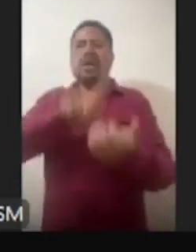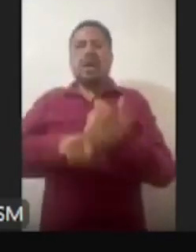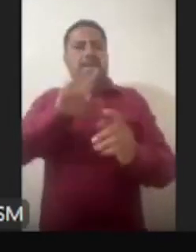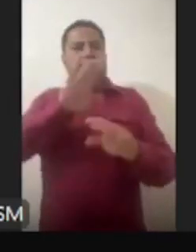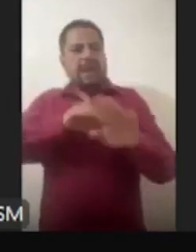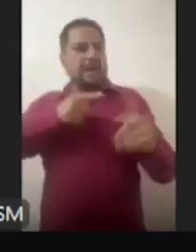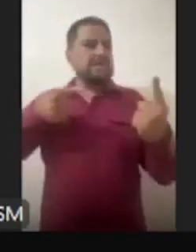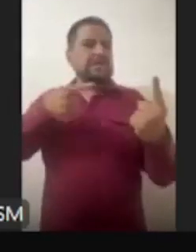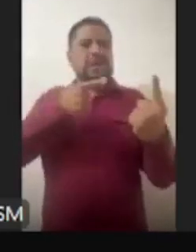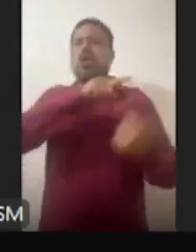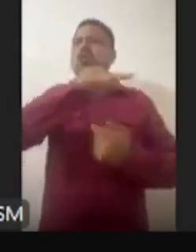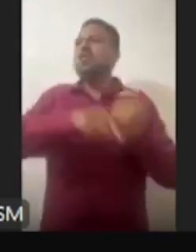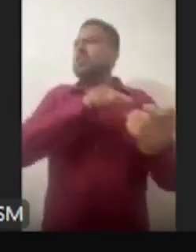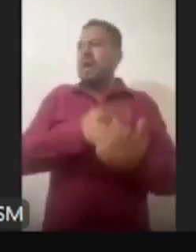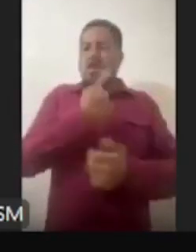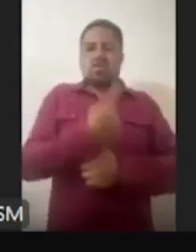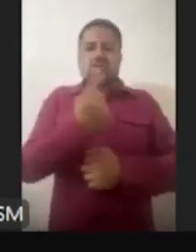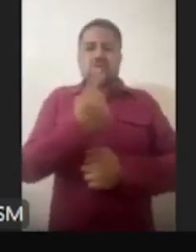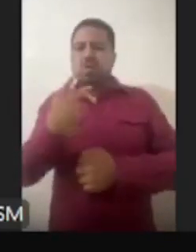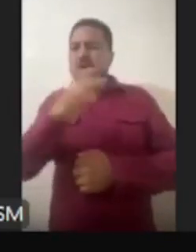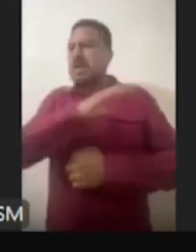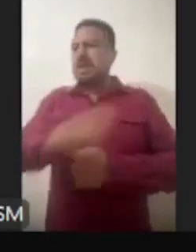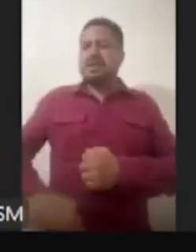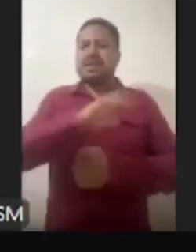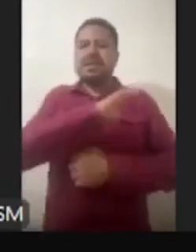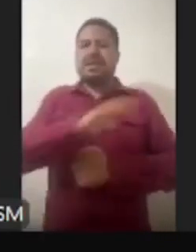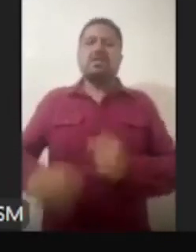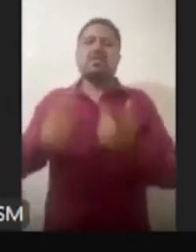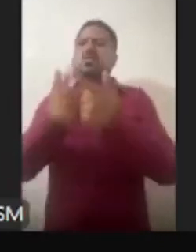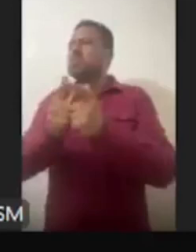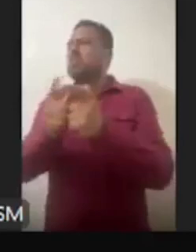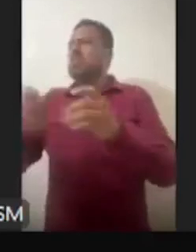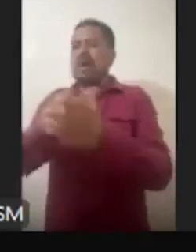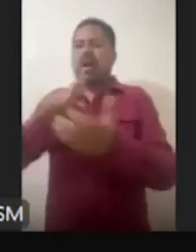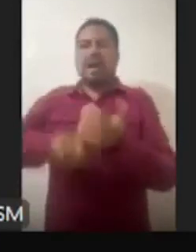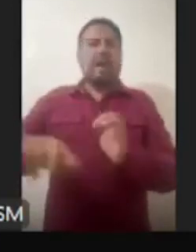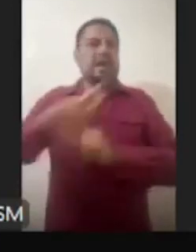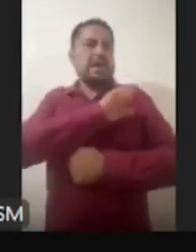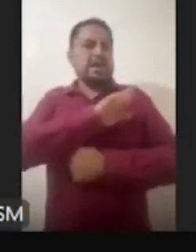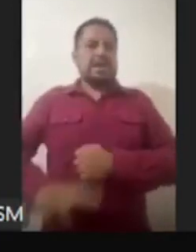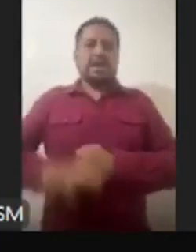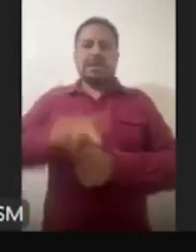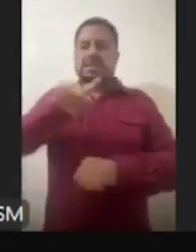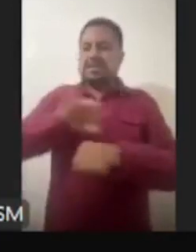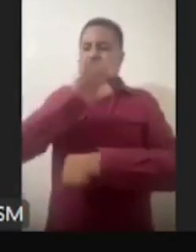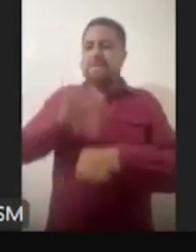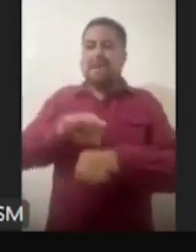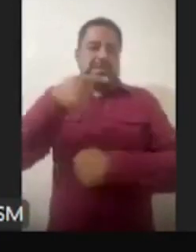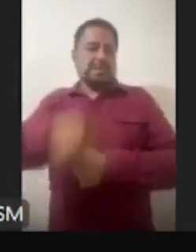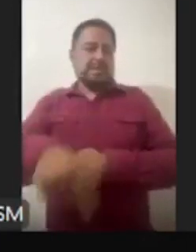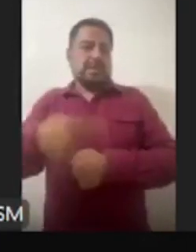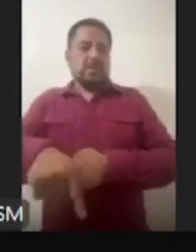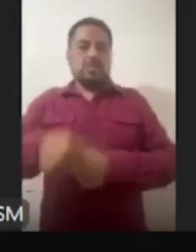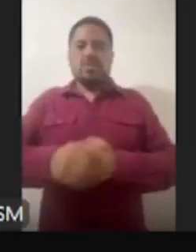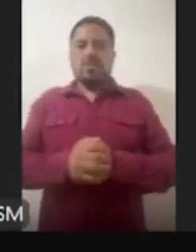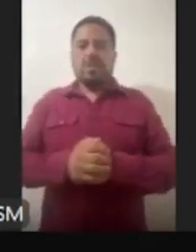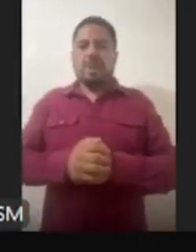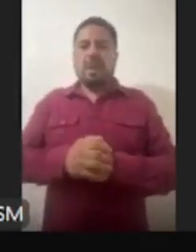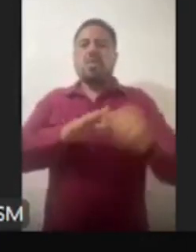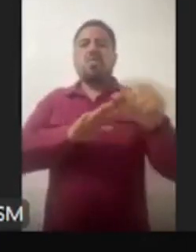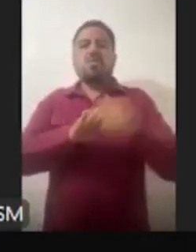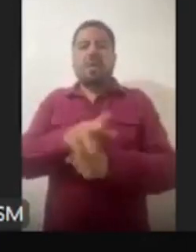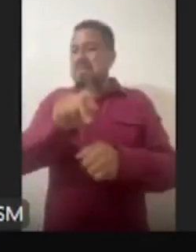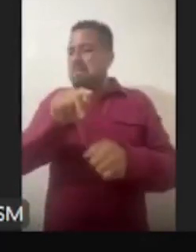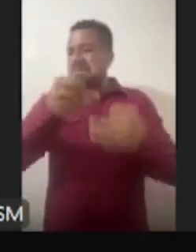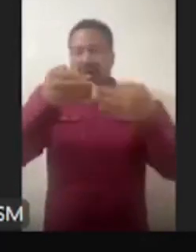lista de candidaturas de dicho partido a las regidurías del ayuntamiento de Chilpancingo, lo que es ineficaz ya que